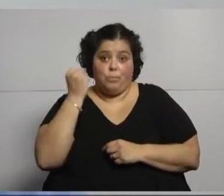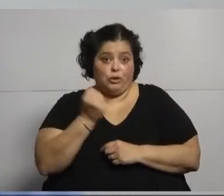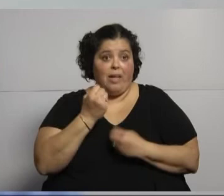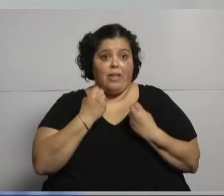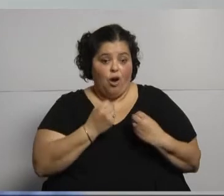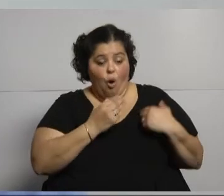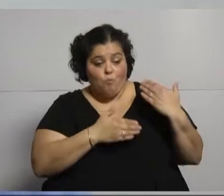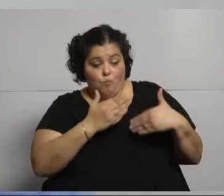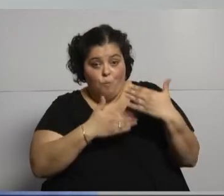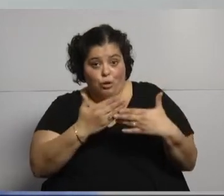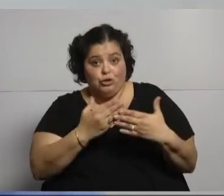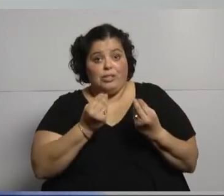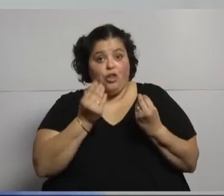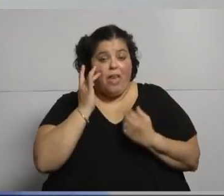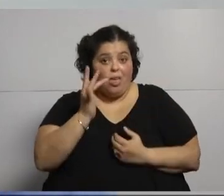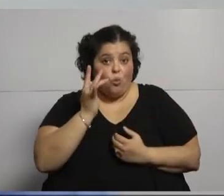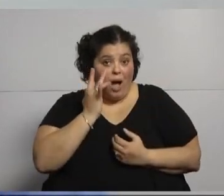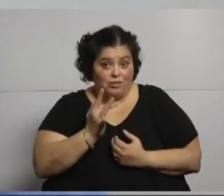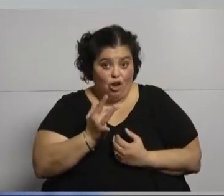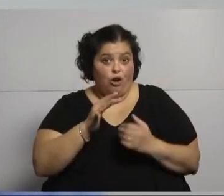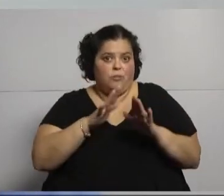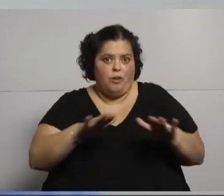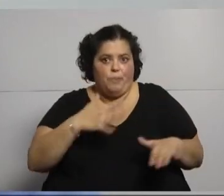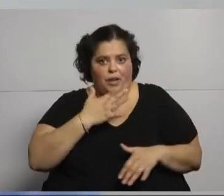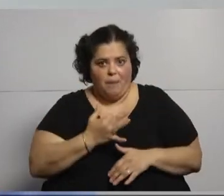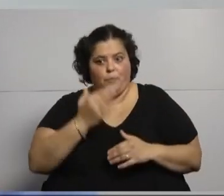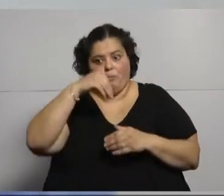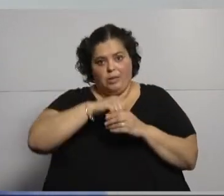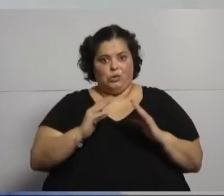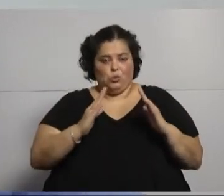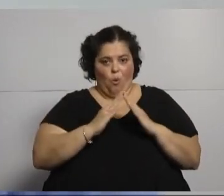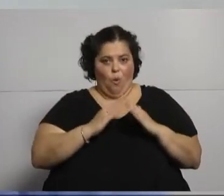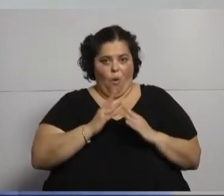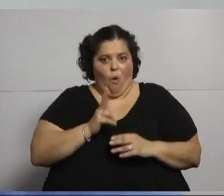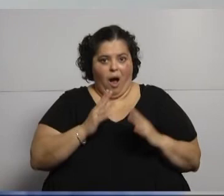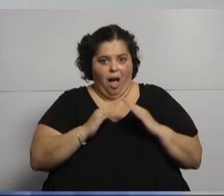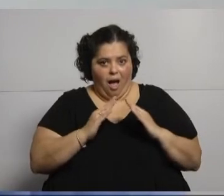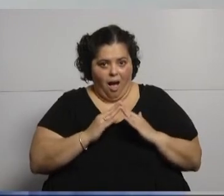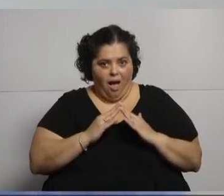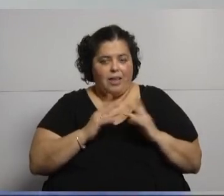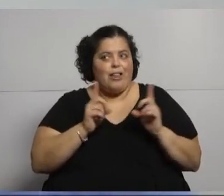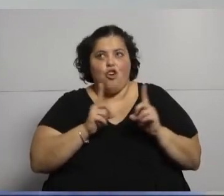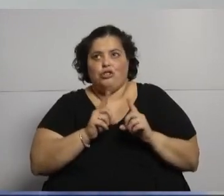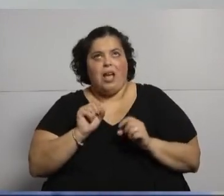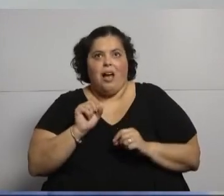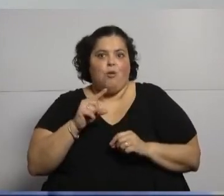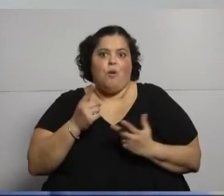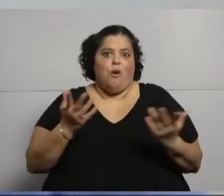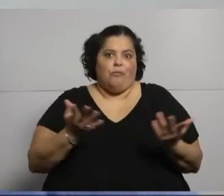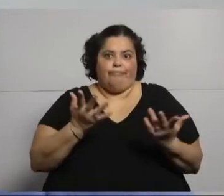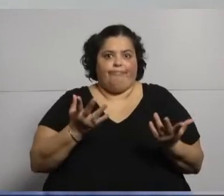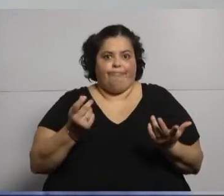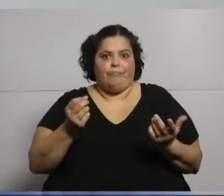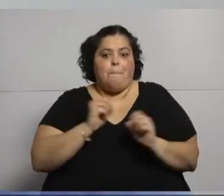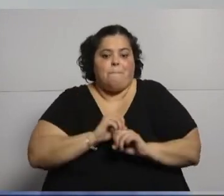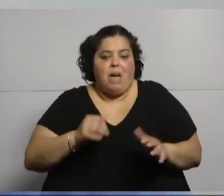continuidad a los procesos de educación de los niños en sus hogares y que no sean los principales víctimas de esta pandemia. Yo lo dejaría por ahí y estoy